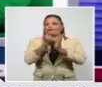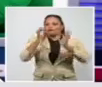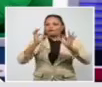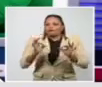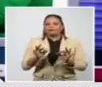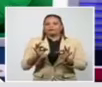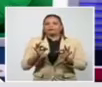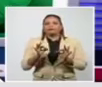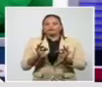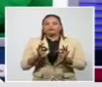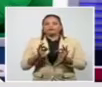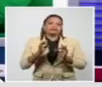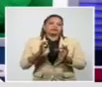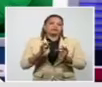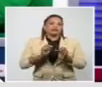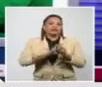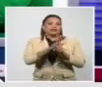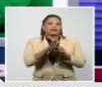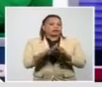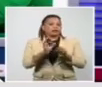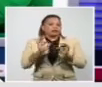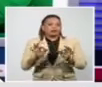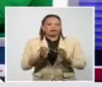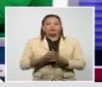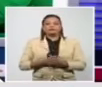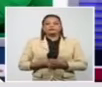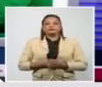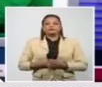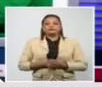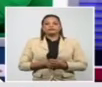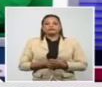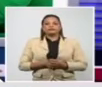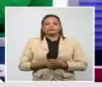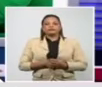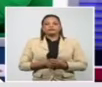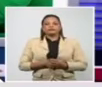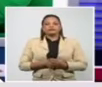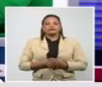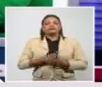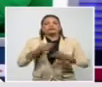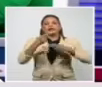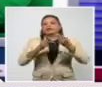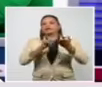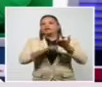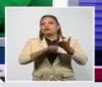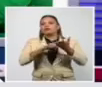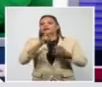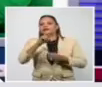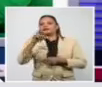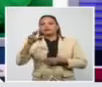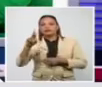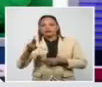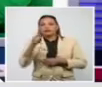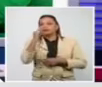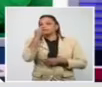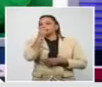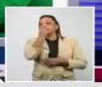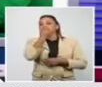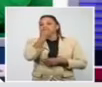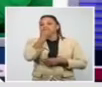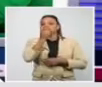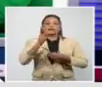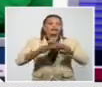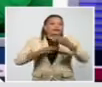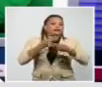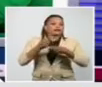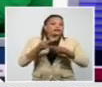el diagnóstico de COVID-19 mediante el PCR que se le realizó